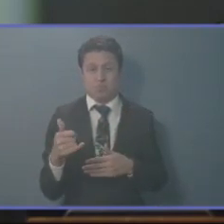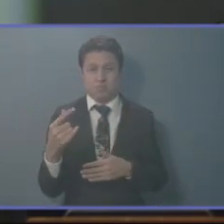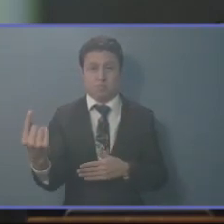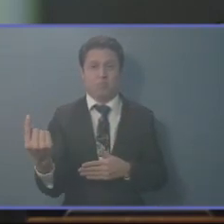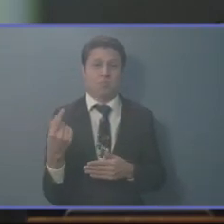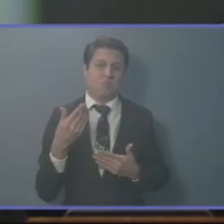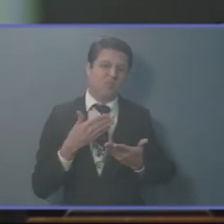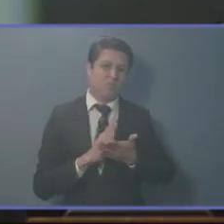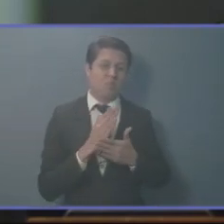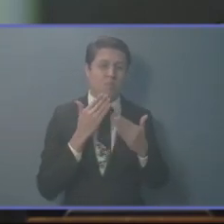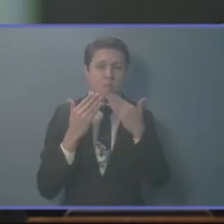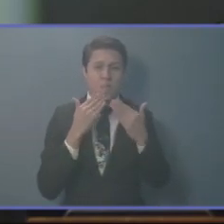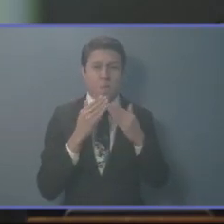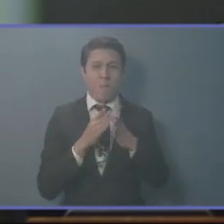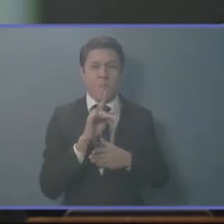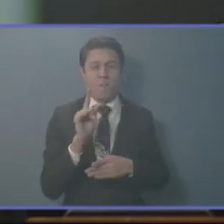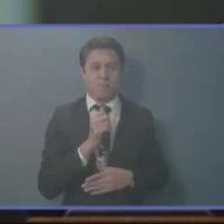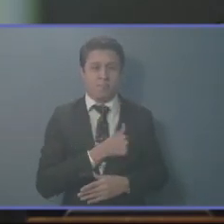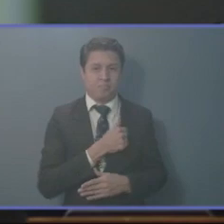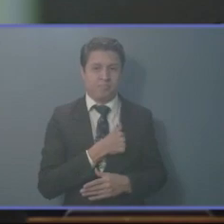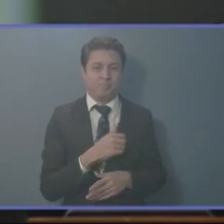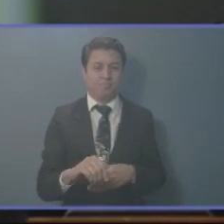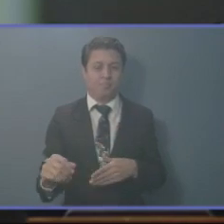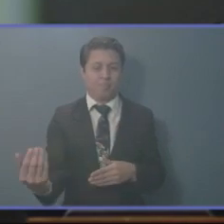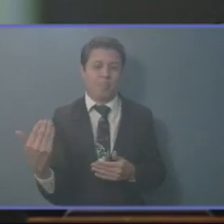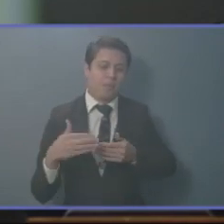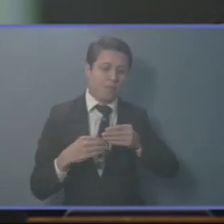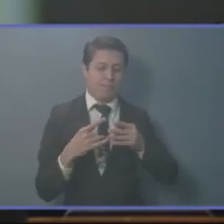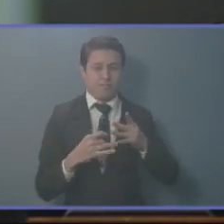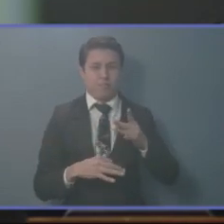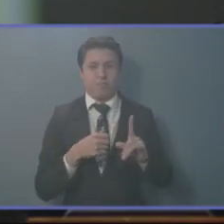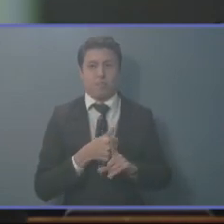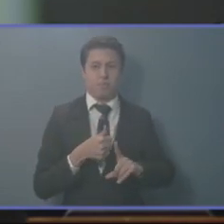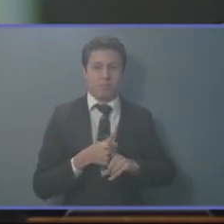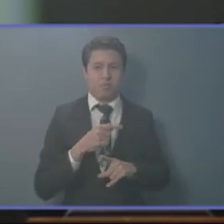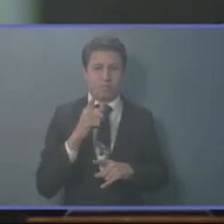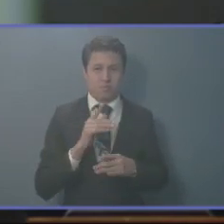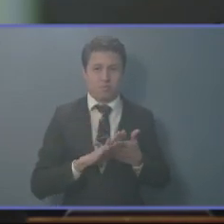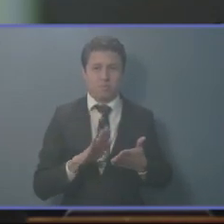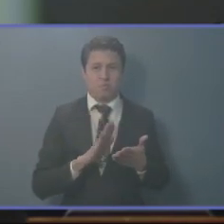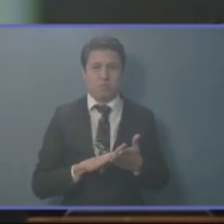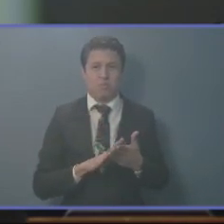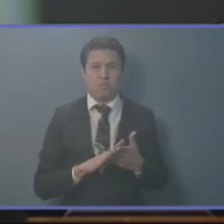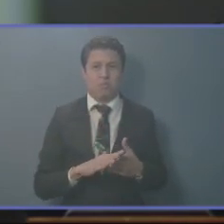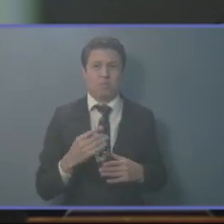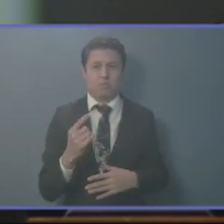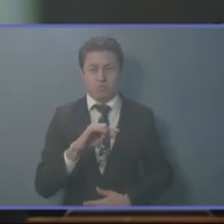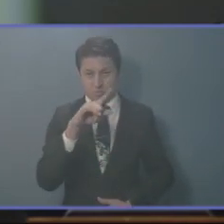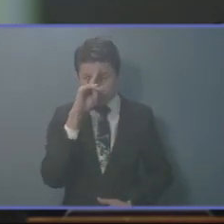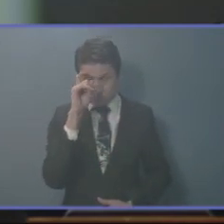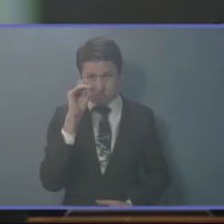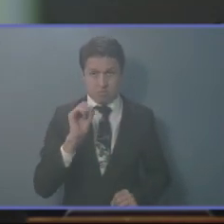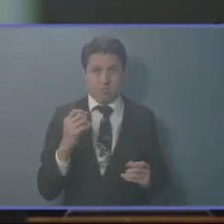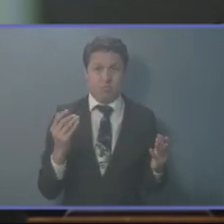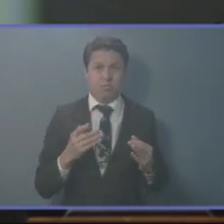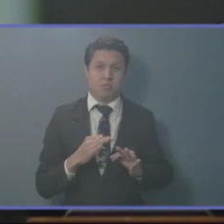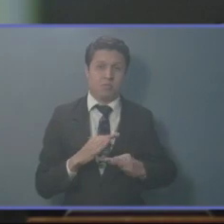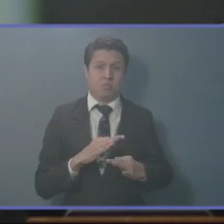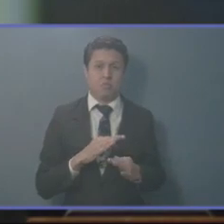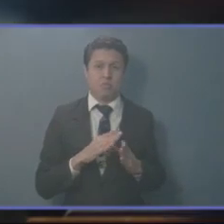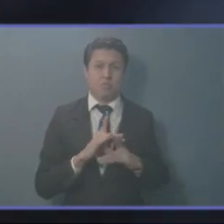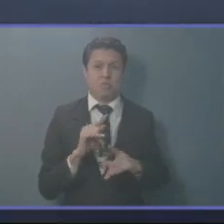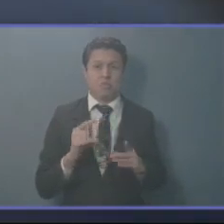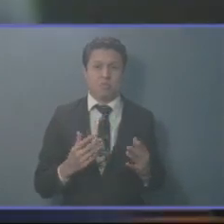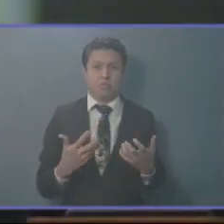cualquier autoridad competente. Para los efectos legales correspondientes, el pago del subsidio a los empleados se realizará de manera